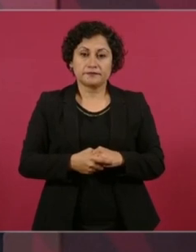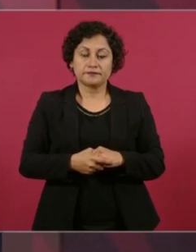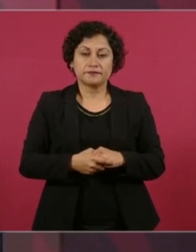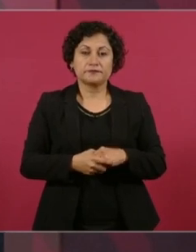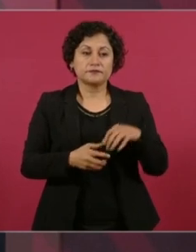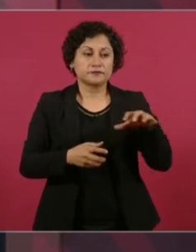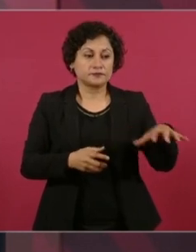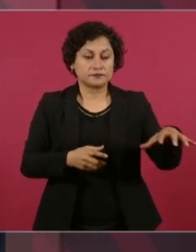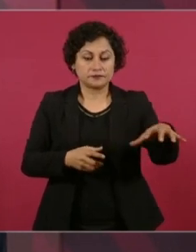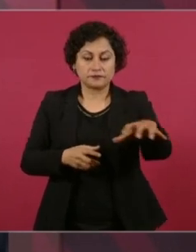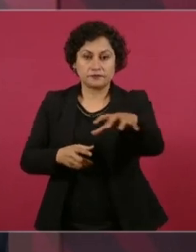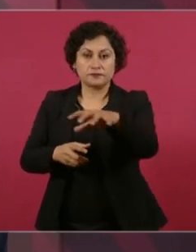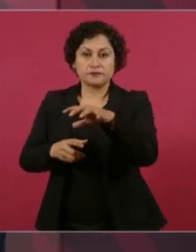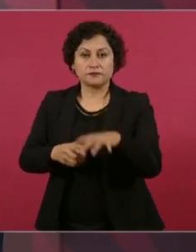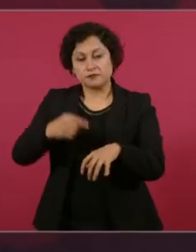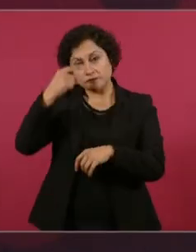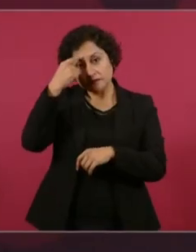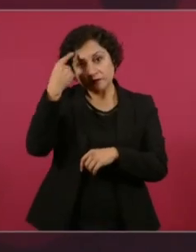plantas de combustóleo,